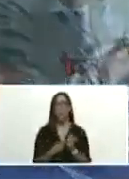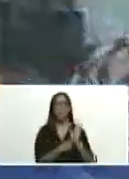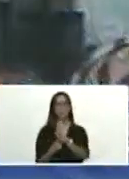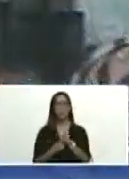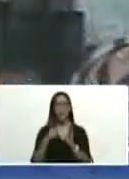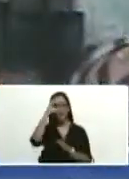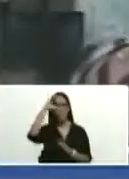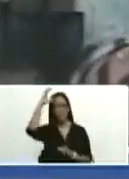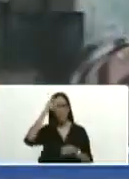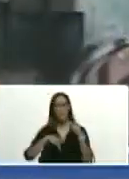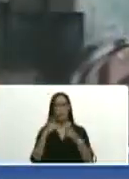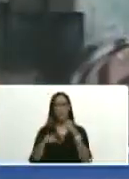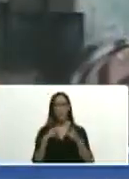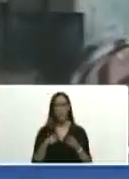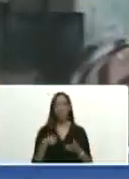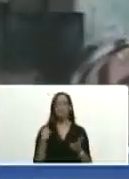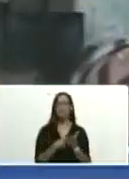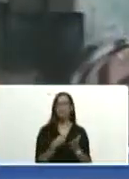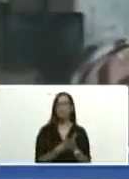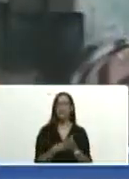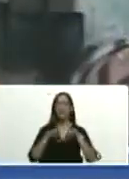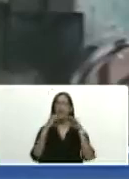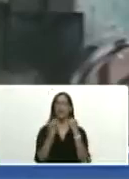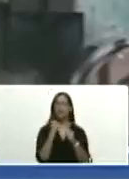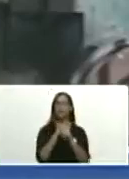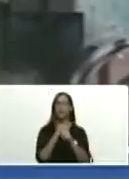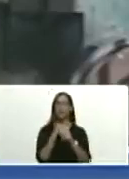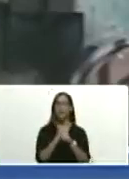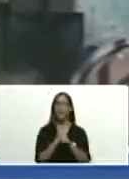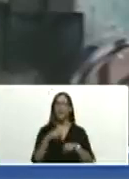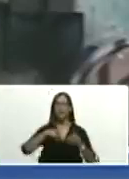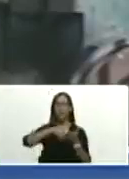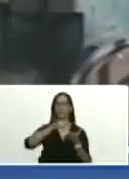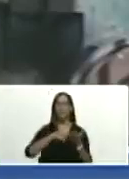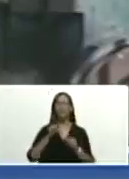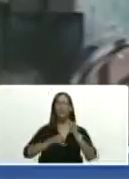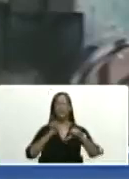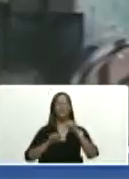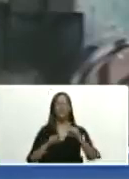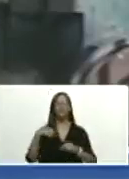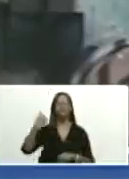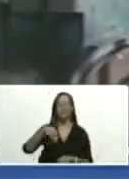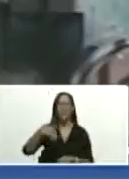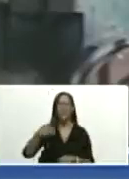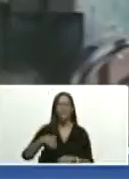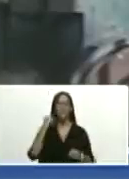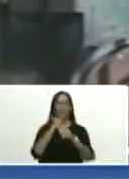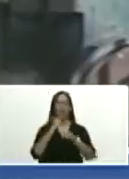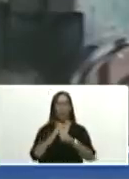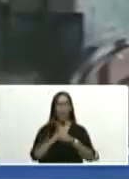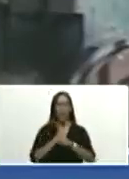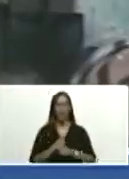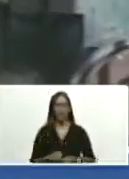productivas invertirla en la clase Obrera en sus contratos colectivos y en sus derechos laborales